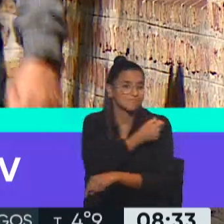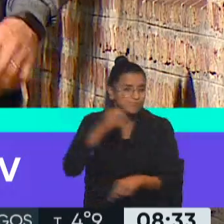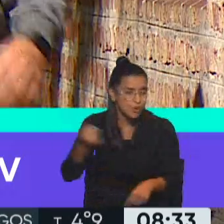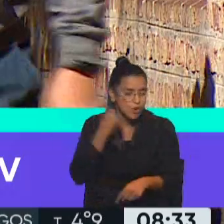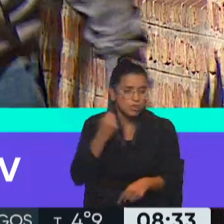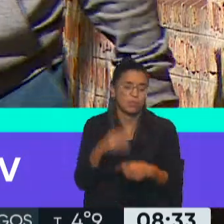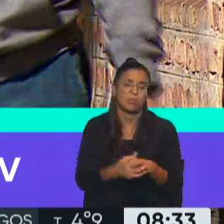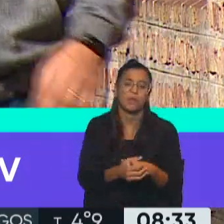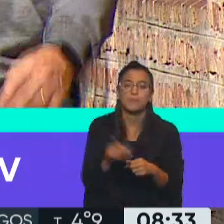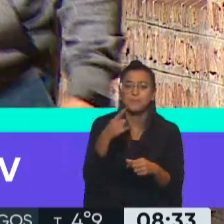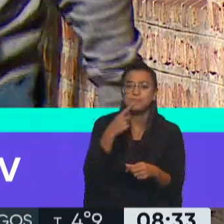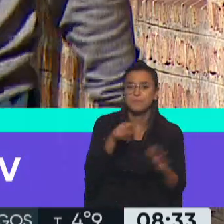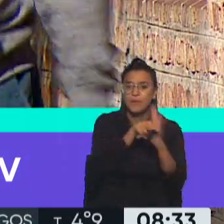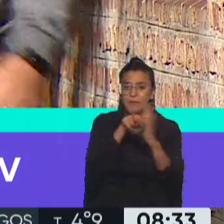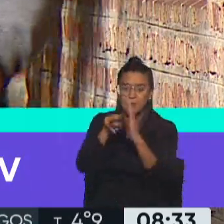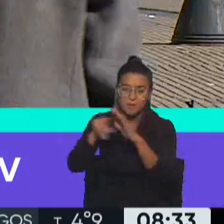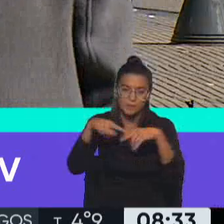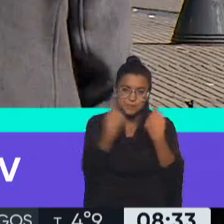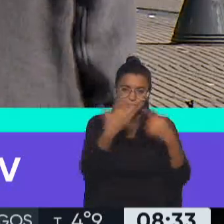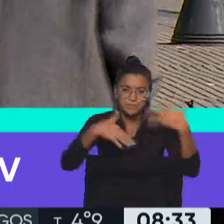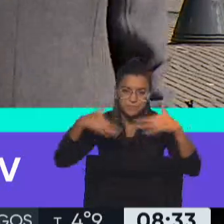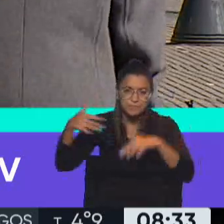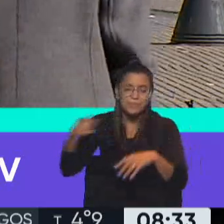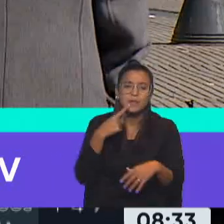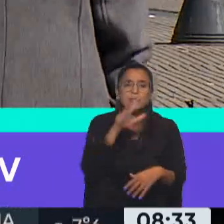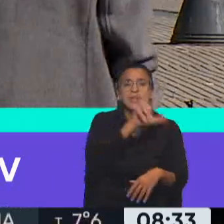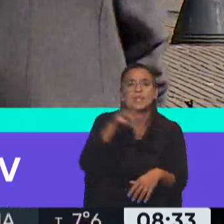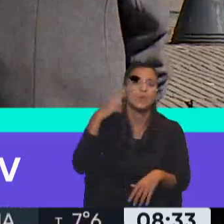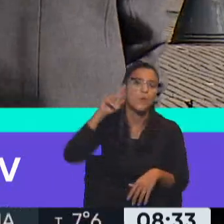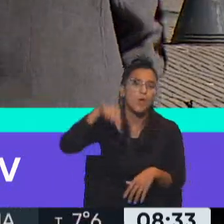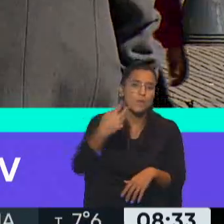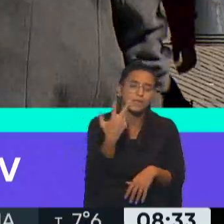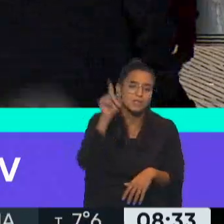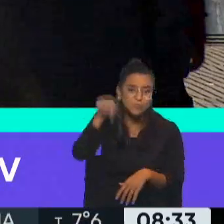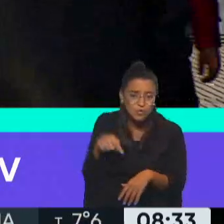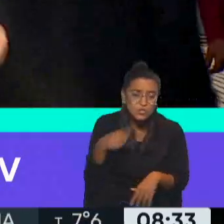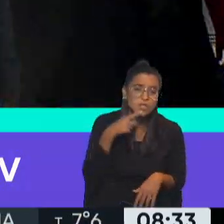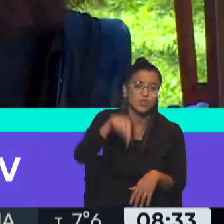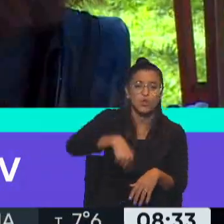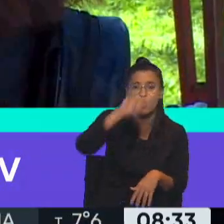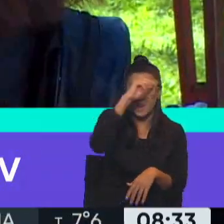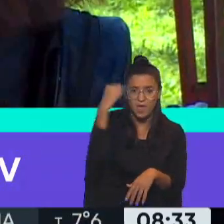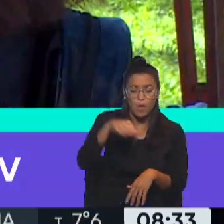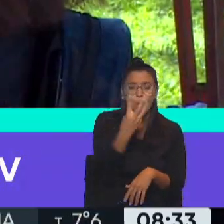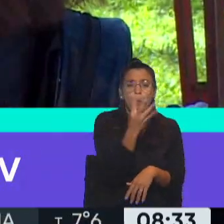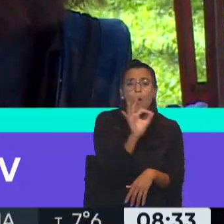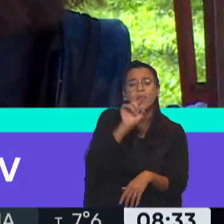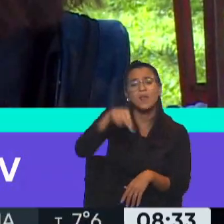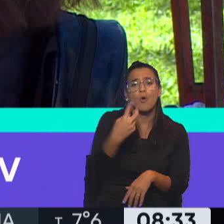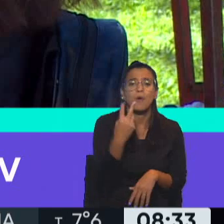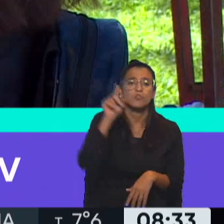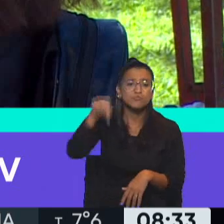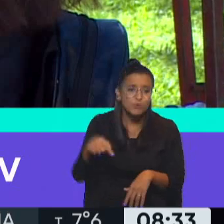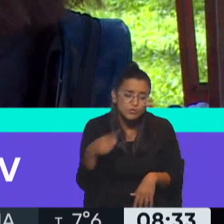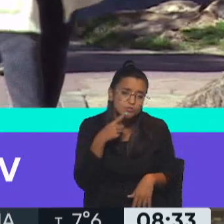Mientras tanto, las camas de terapia intensiva se ubican en un 39,3% a nivel nacional y un 40,2%